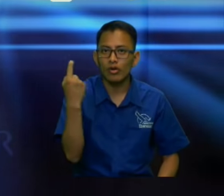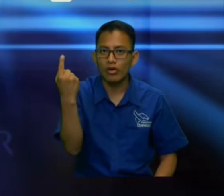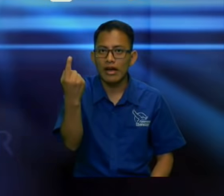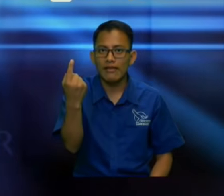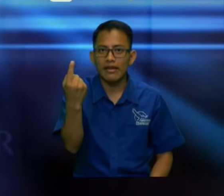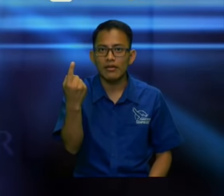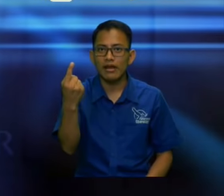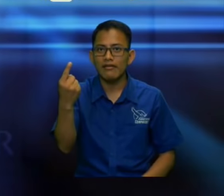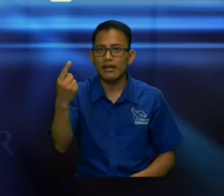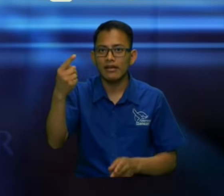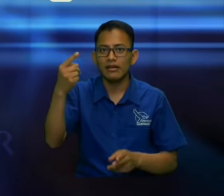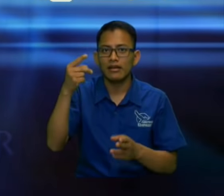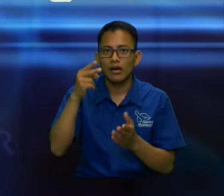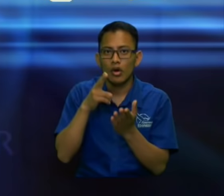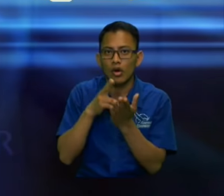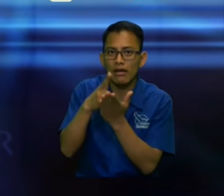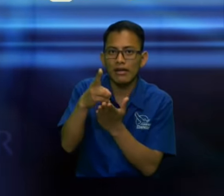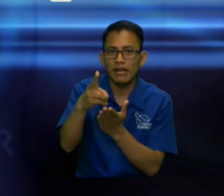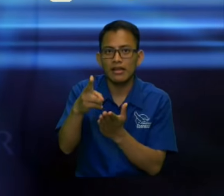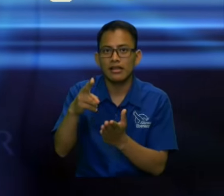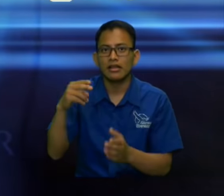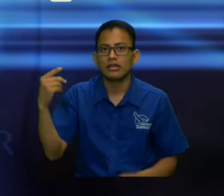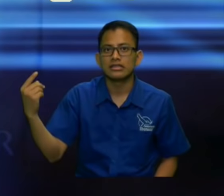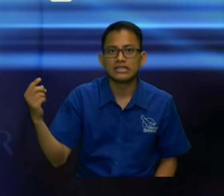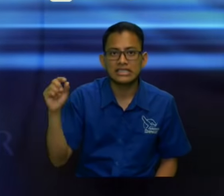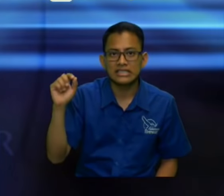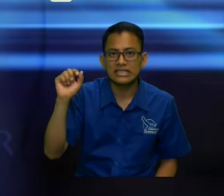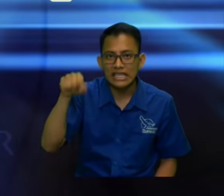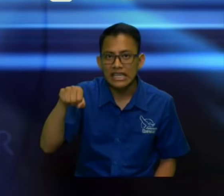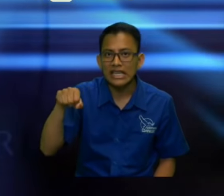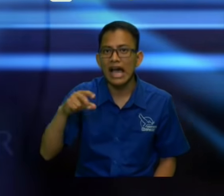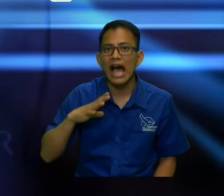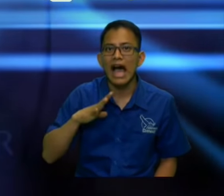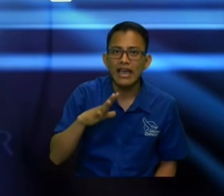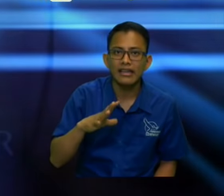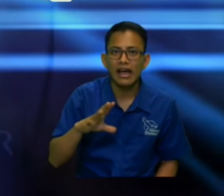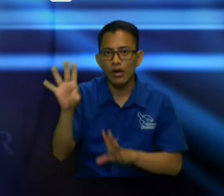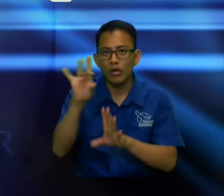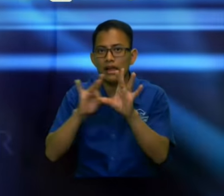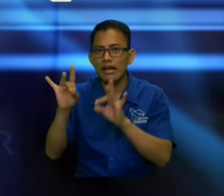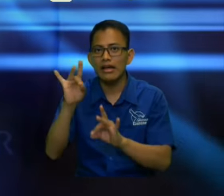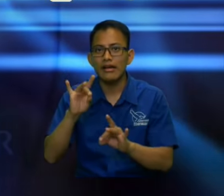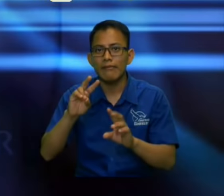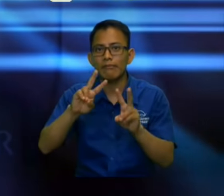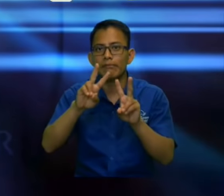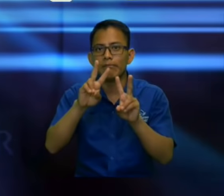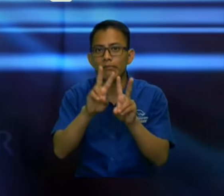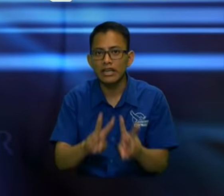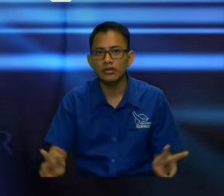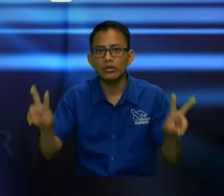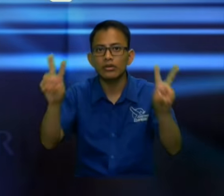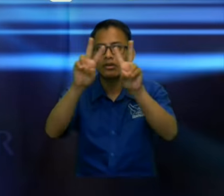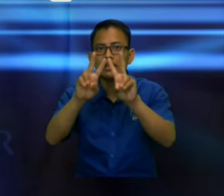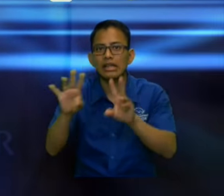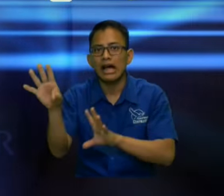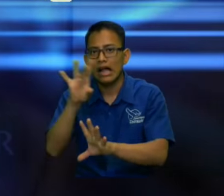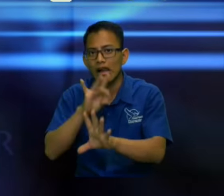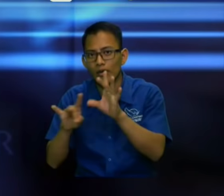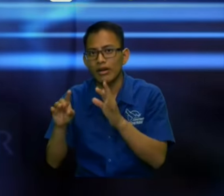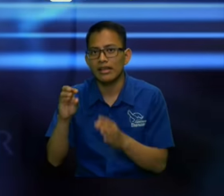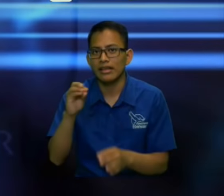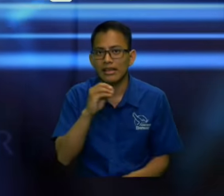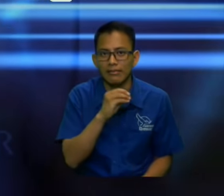Porque eso no lo podemos abordar con una temática humanística. Ay, sí, tengo que hablar solo de lo verdadero. ¿Qué es lo verdadero? ¿Qué es lo verdadero? Vamos a ver